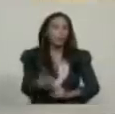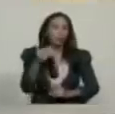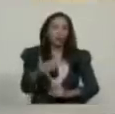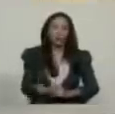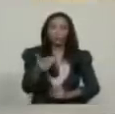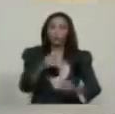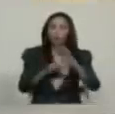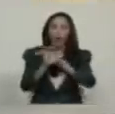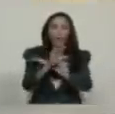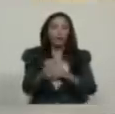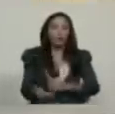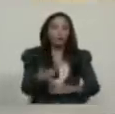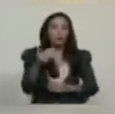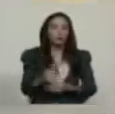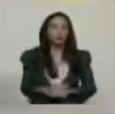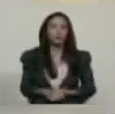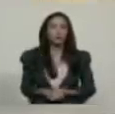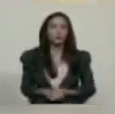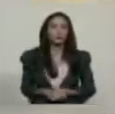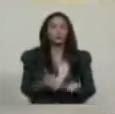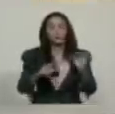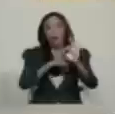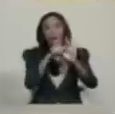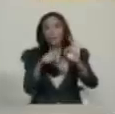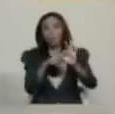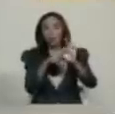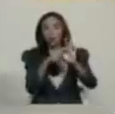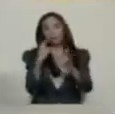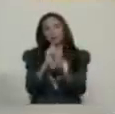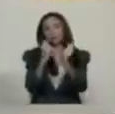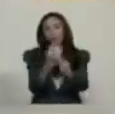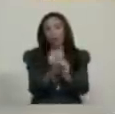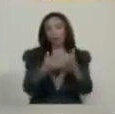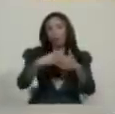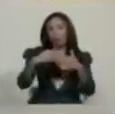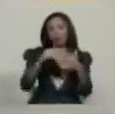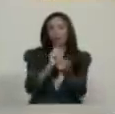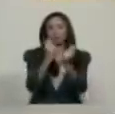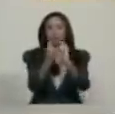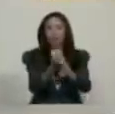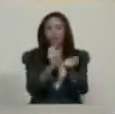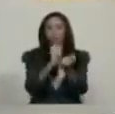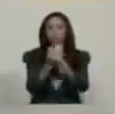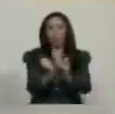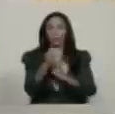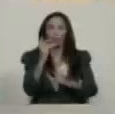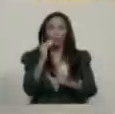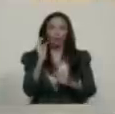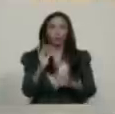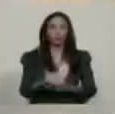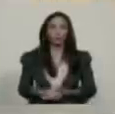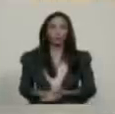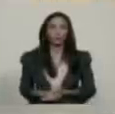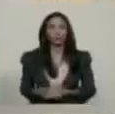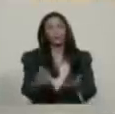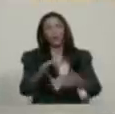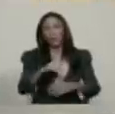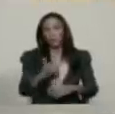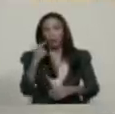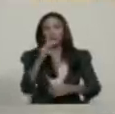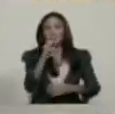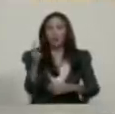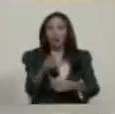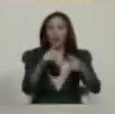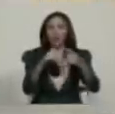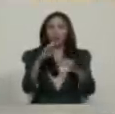país en moneda convertible, en divisa convertible, se llámese euro, yuan, petro